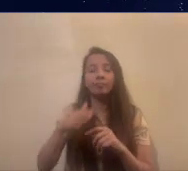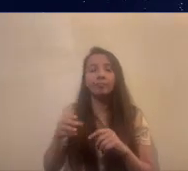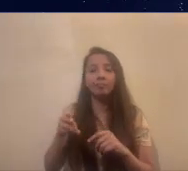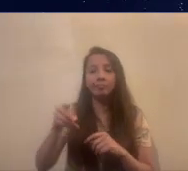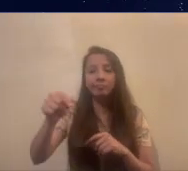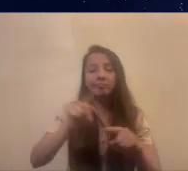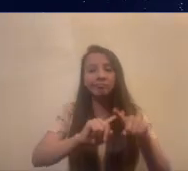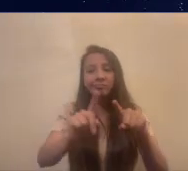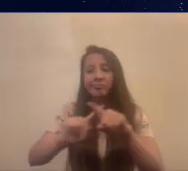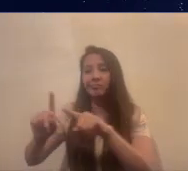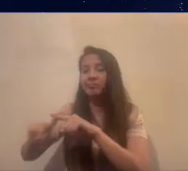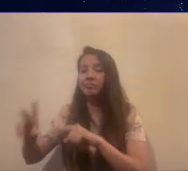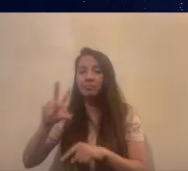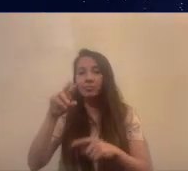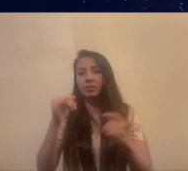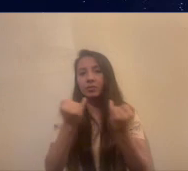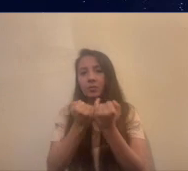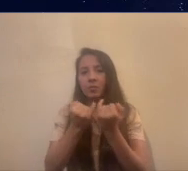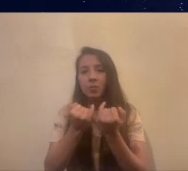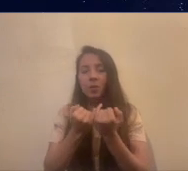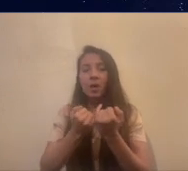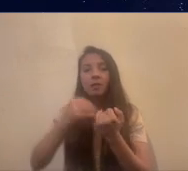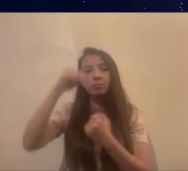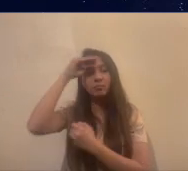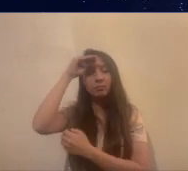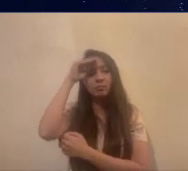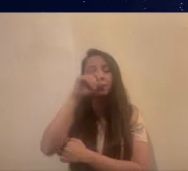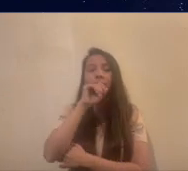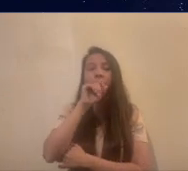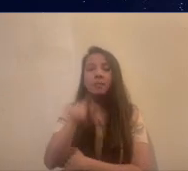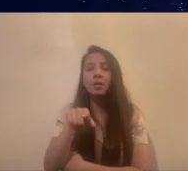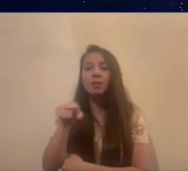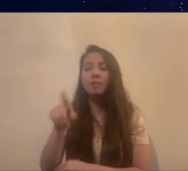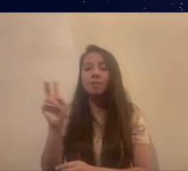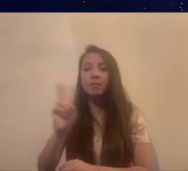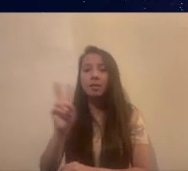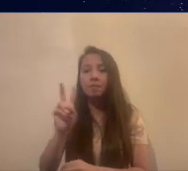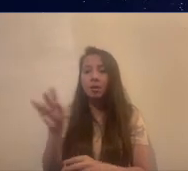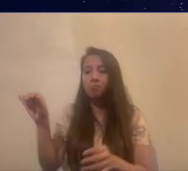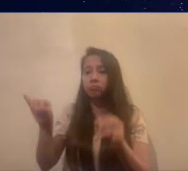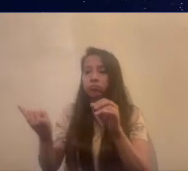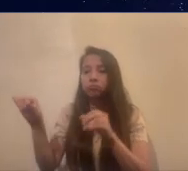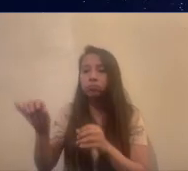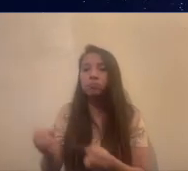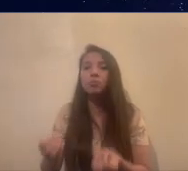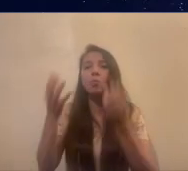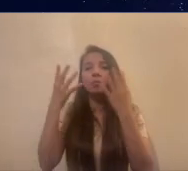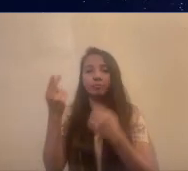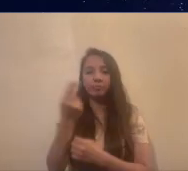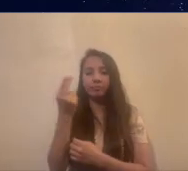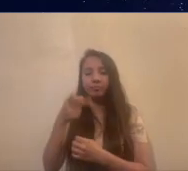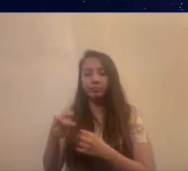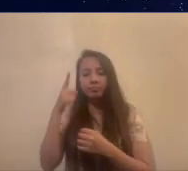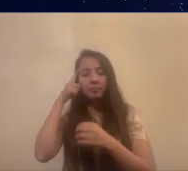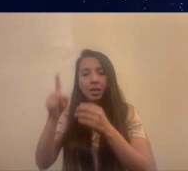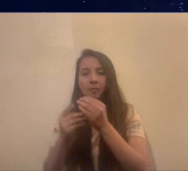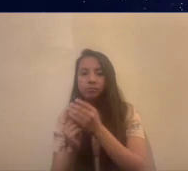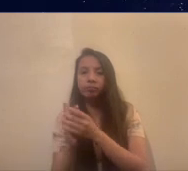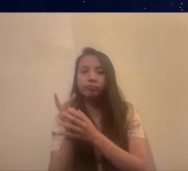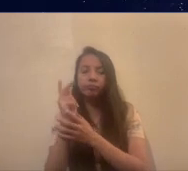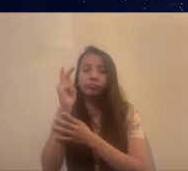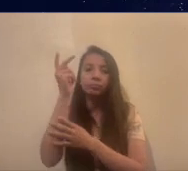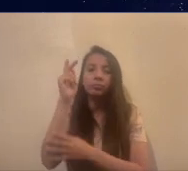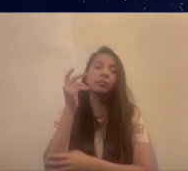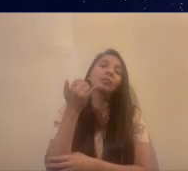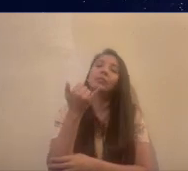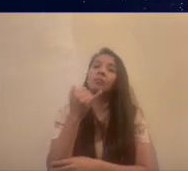todos los cultivos. Hay que pensar en los nutrientes que va a necesitar esa planta para crecer, y bueno, por supuesto, en